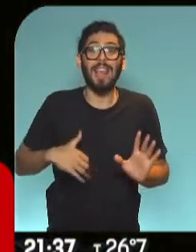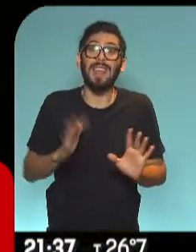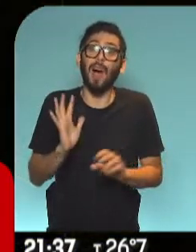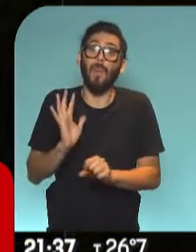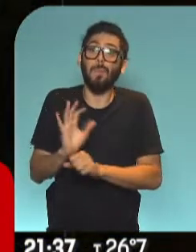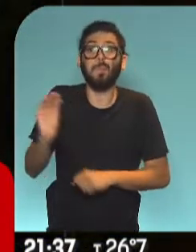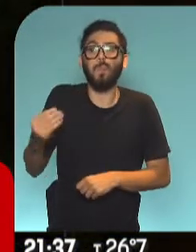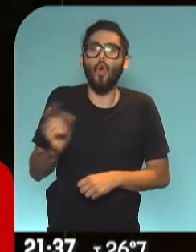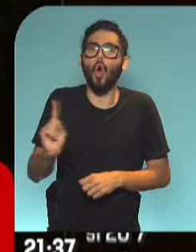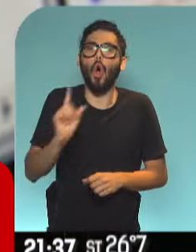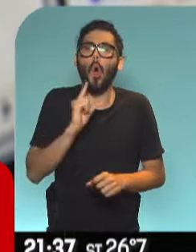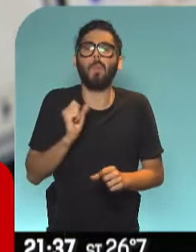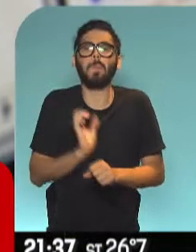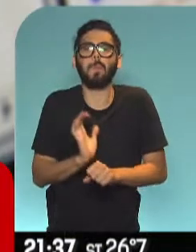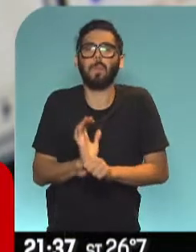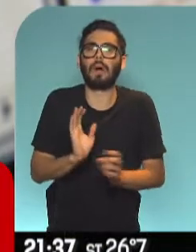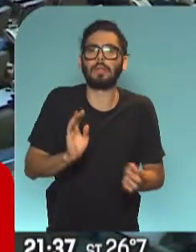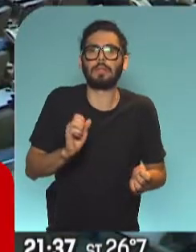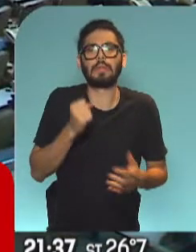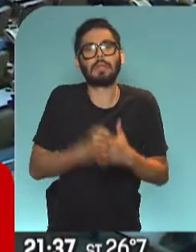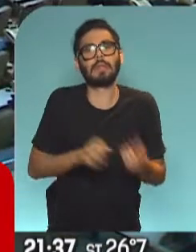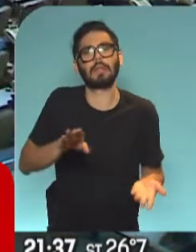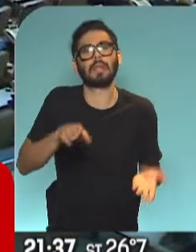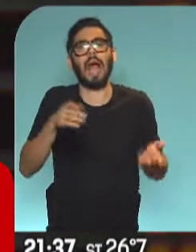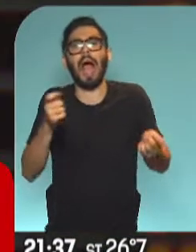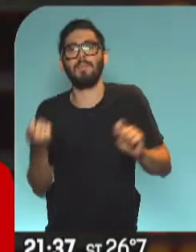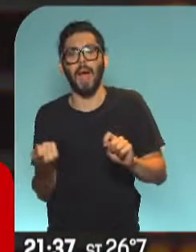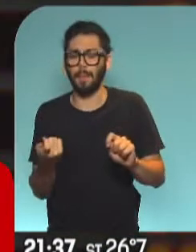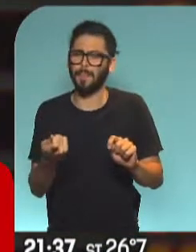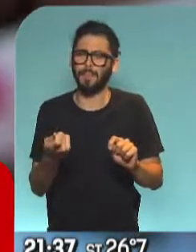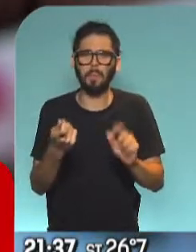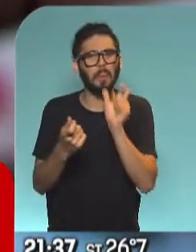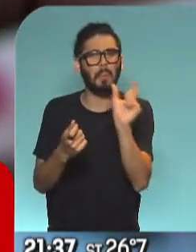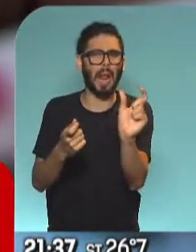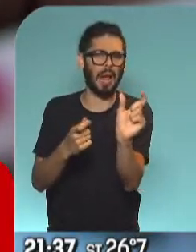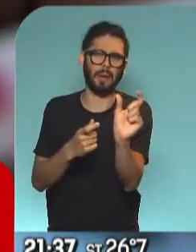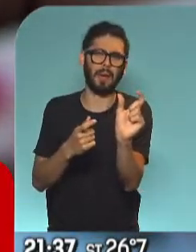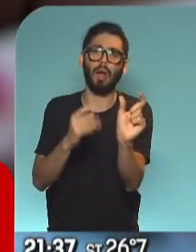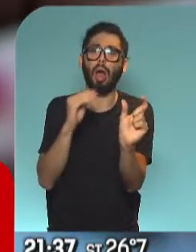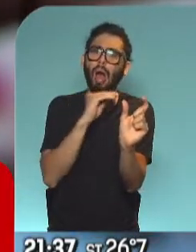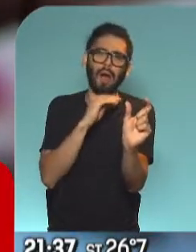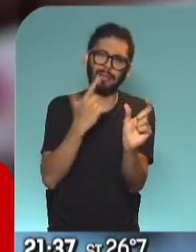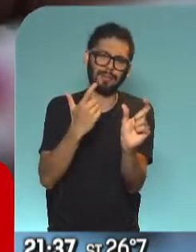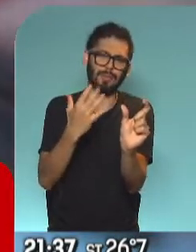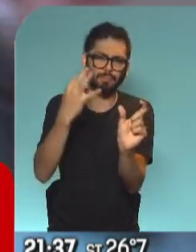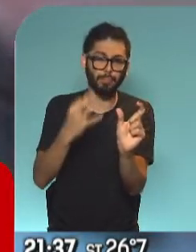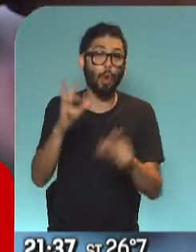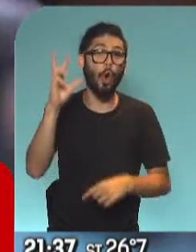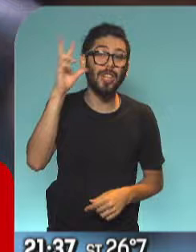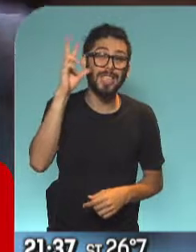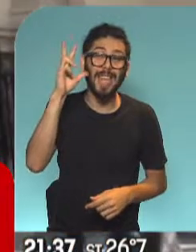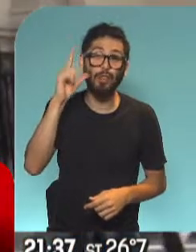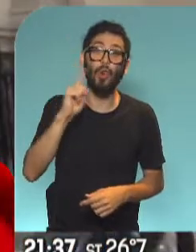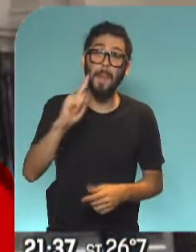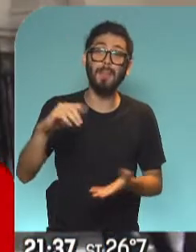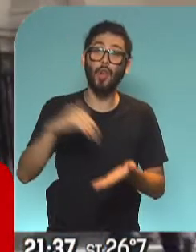reperfilamiento. El eufemismo, sin embargo, no alcanzaba para ocultar el sol. Se habían fugado 88.000 millones de